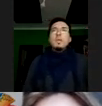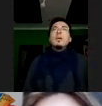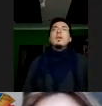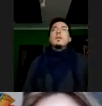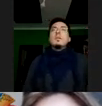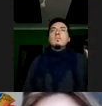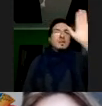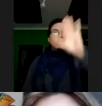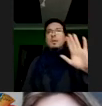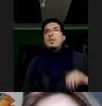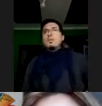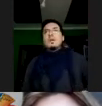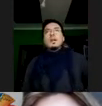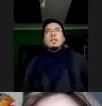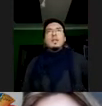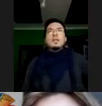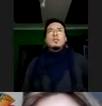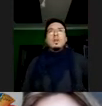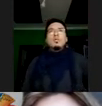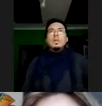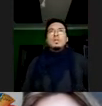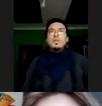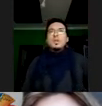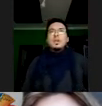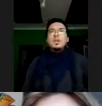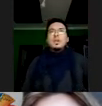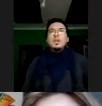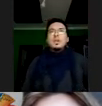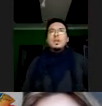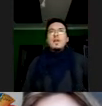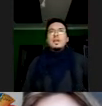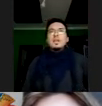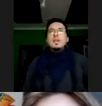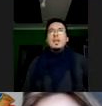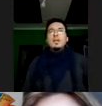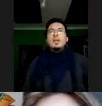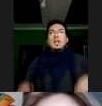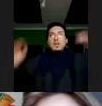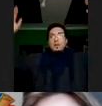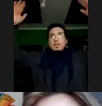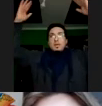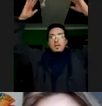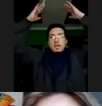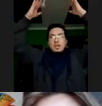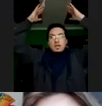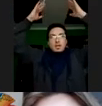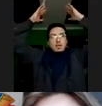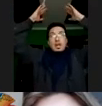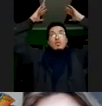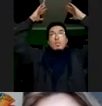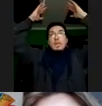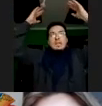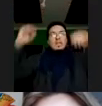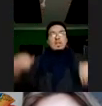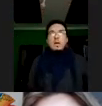alum. Exactamente lo mismo acá. Estas líneas son las ondulaciones, este es el caballete, que es la parte de arriba, la parte más de arriba de